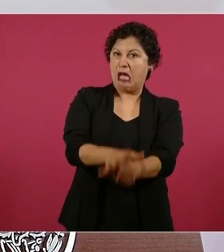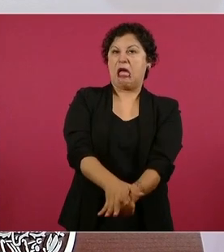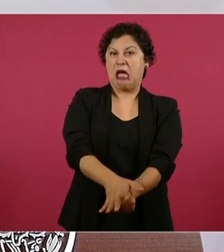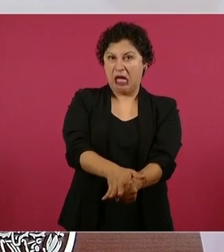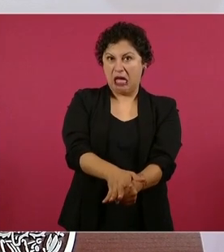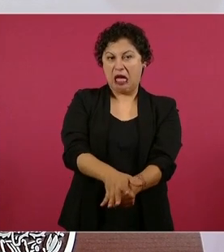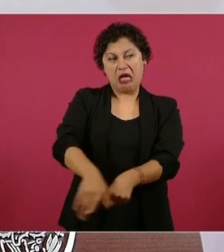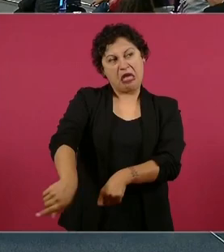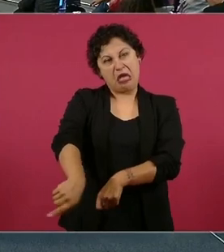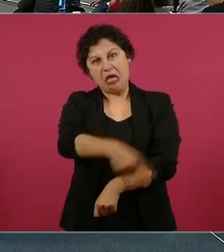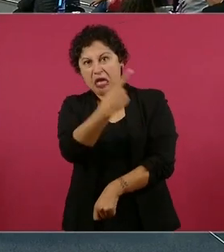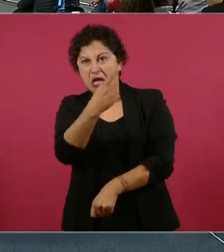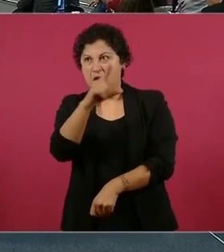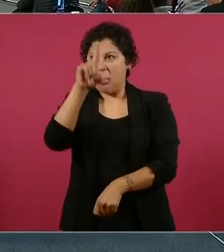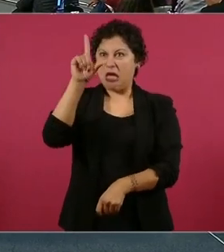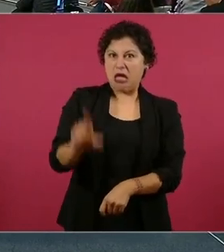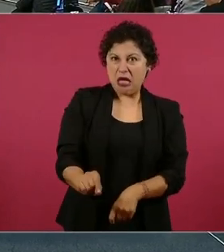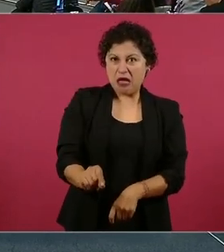la humillación,